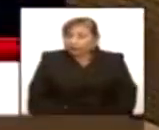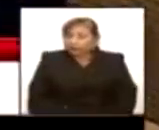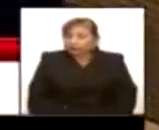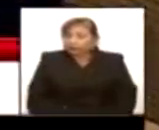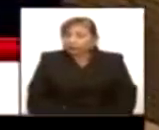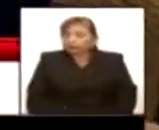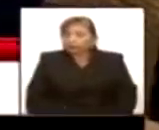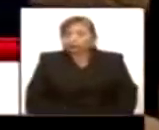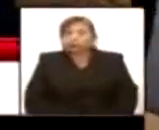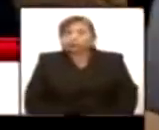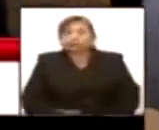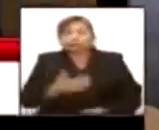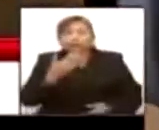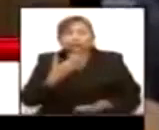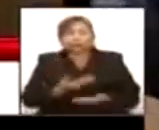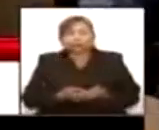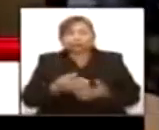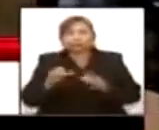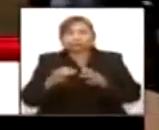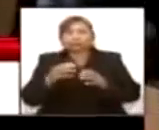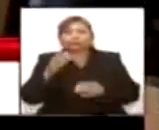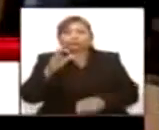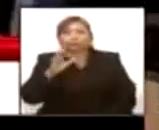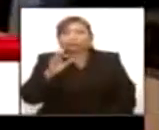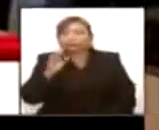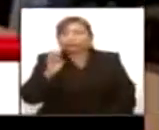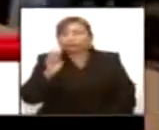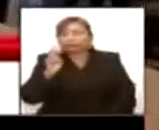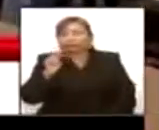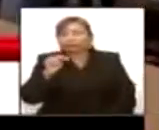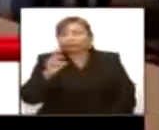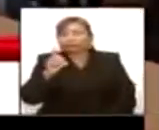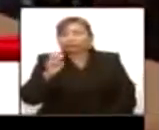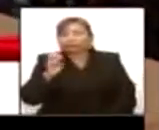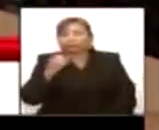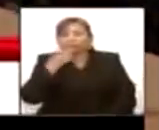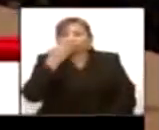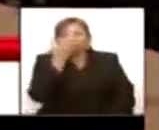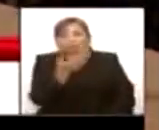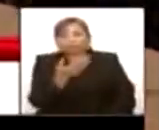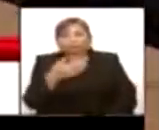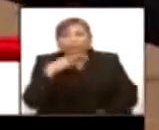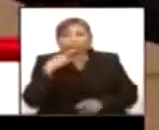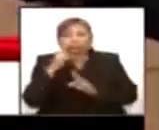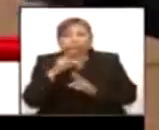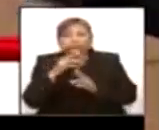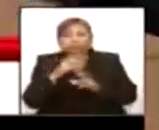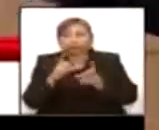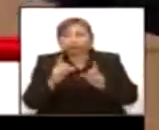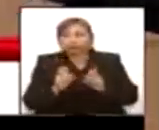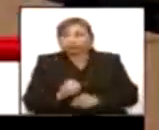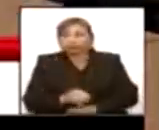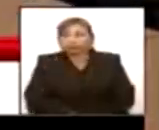Gracias, congresista González. Ahora tiene el uso de la palabra la doctora Fernán para que pueda responder las preguntas de los señores congresistas.